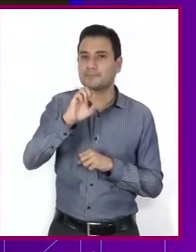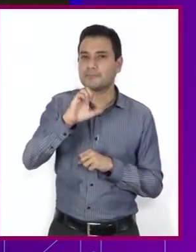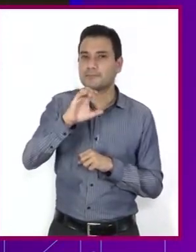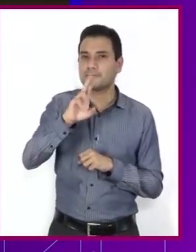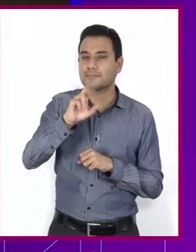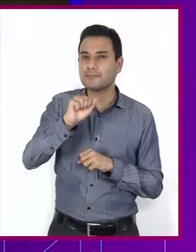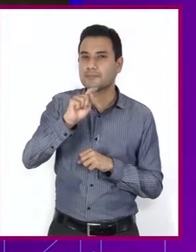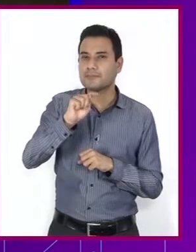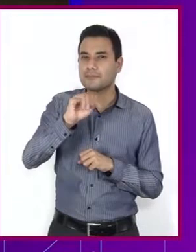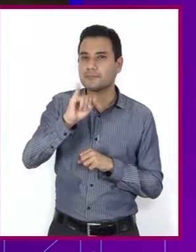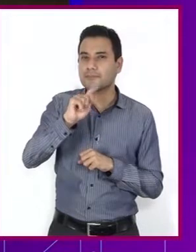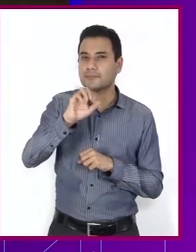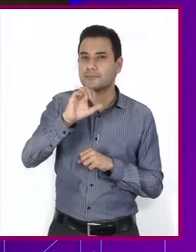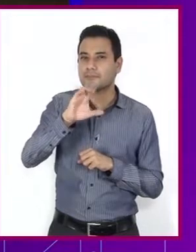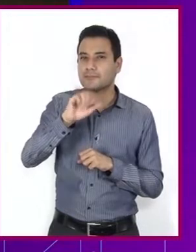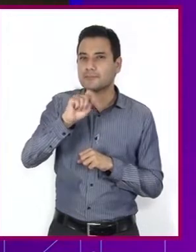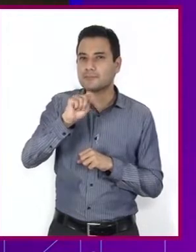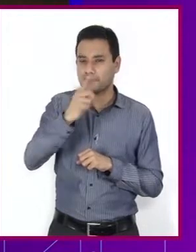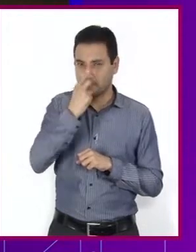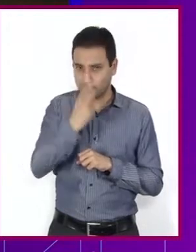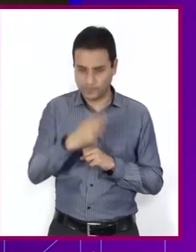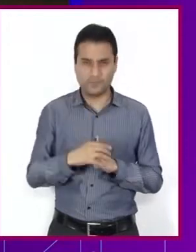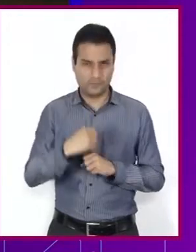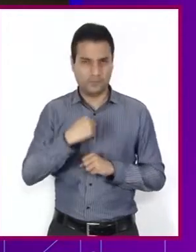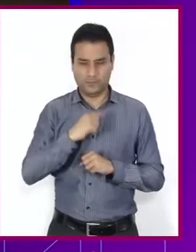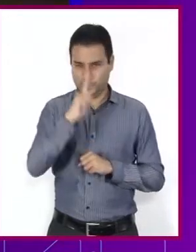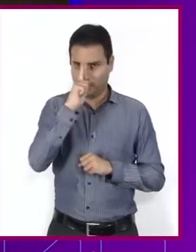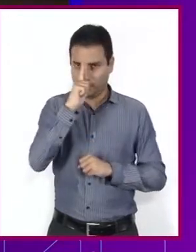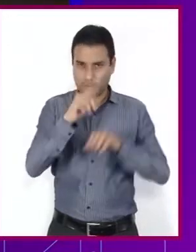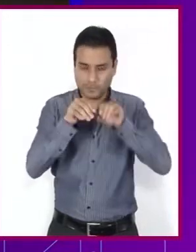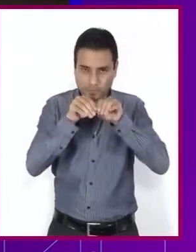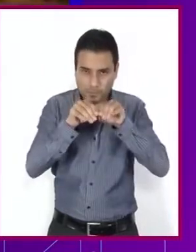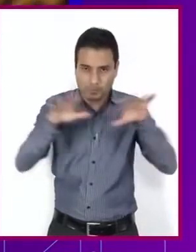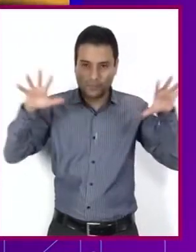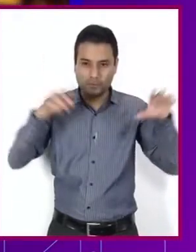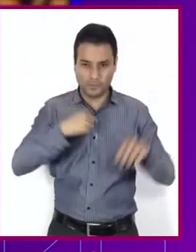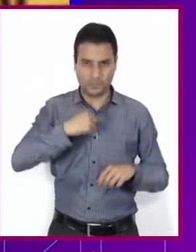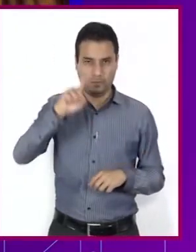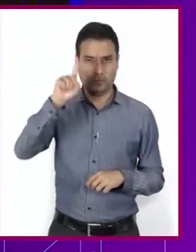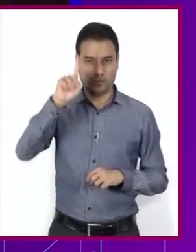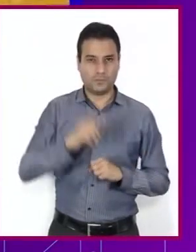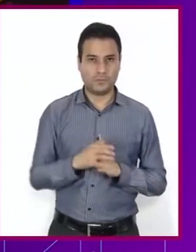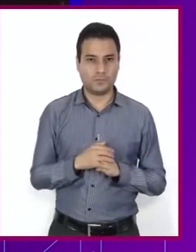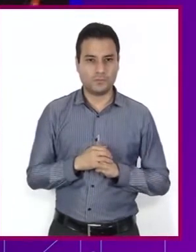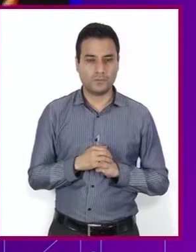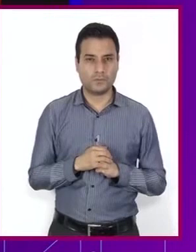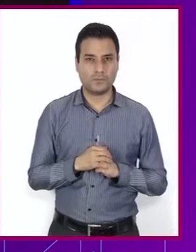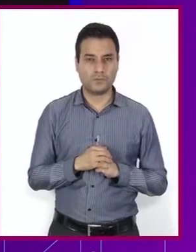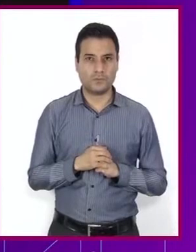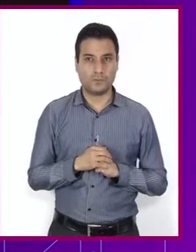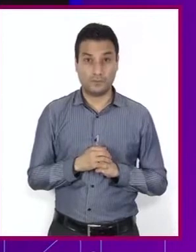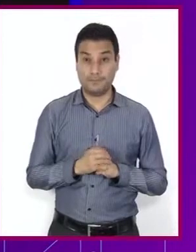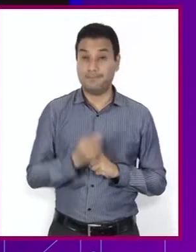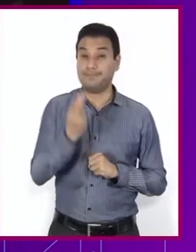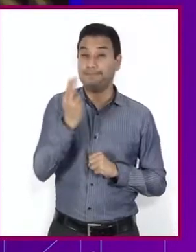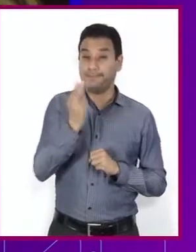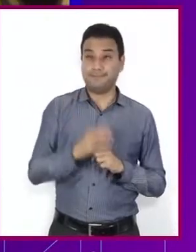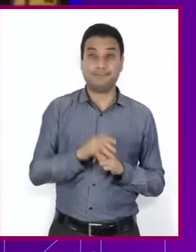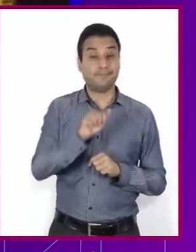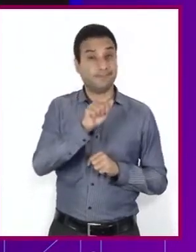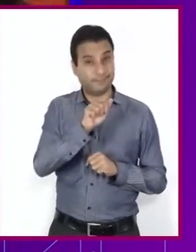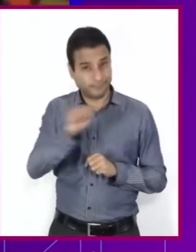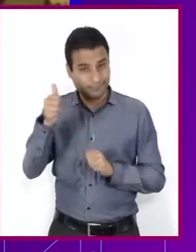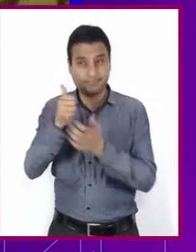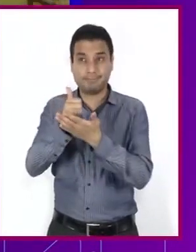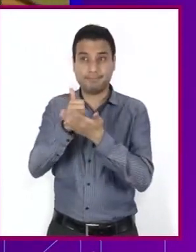dijo: «Yo me encargaré de alumbrarlo». Sin embargo, se necesitaba otro voluntario